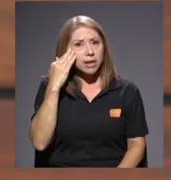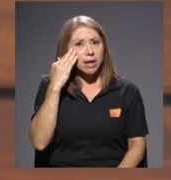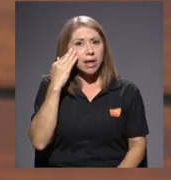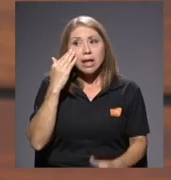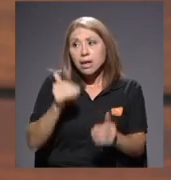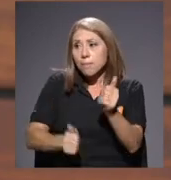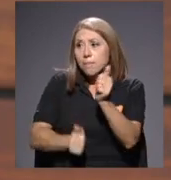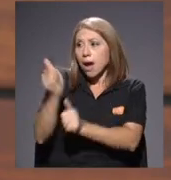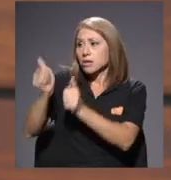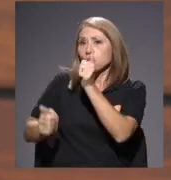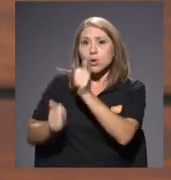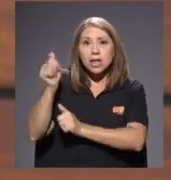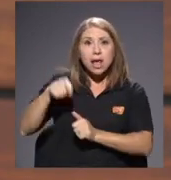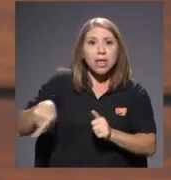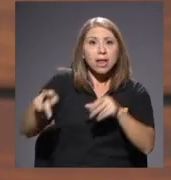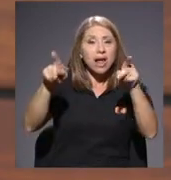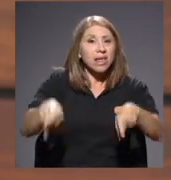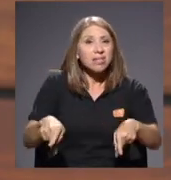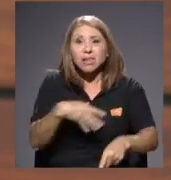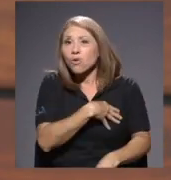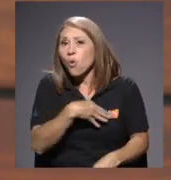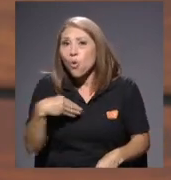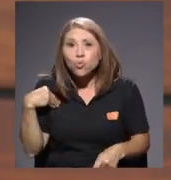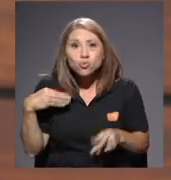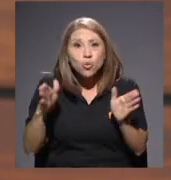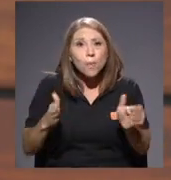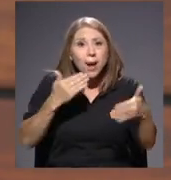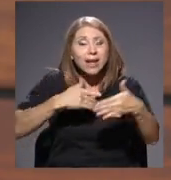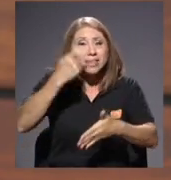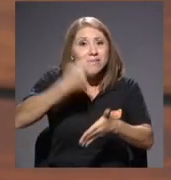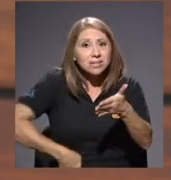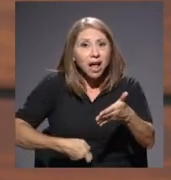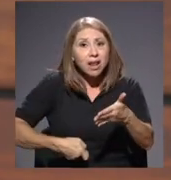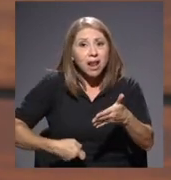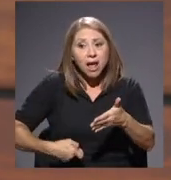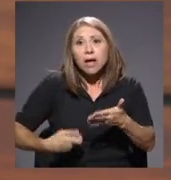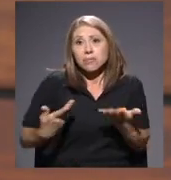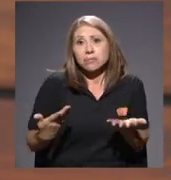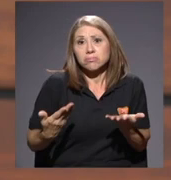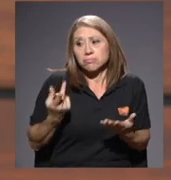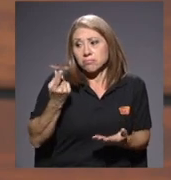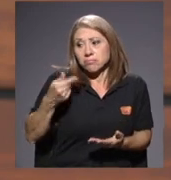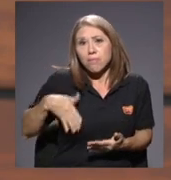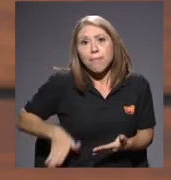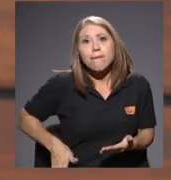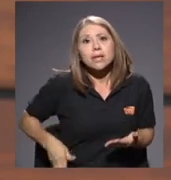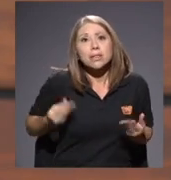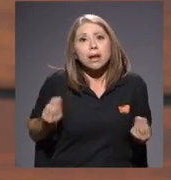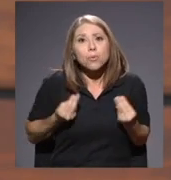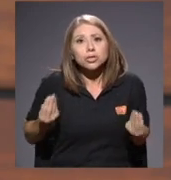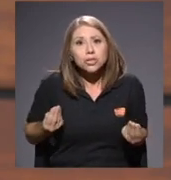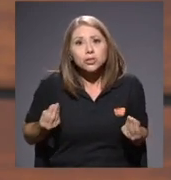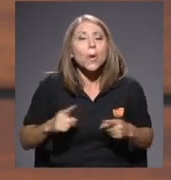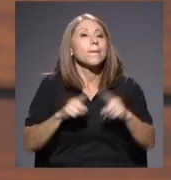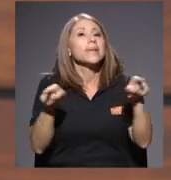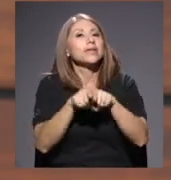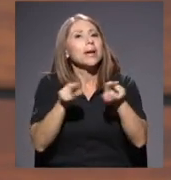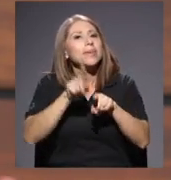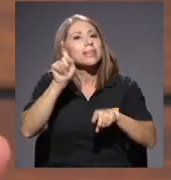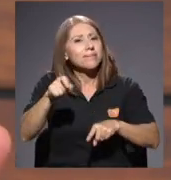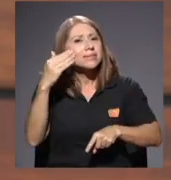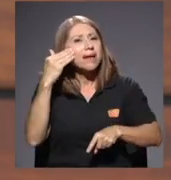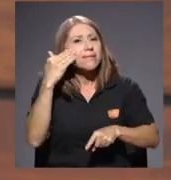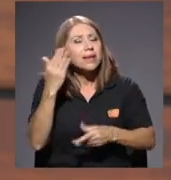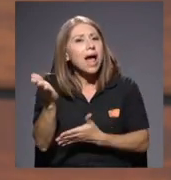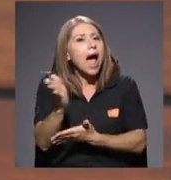no nos gustó el paquete fiscal, por supuesto que no, que nos van a afectar el bolsillo. ¿A quién le gusta que le traigan el bolsillo? Lo que pasa es que también hay que ser conscientes de que algo